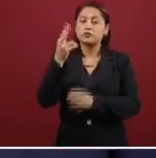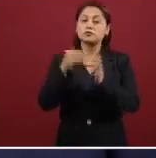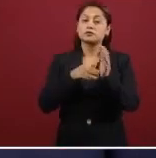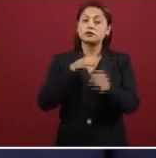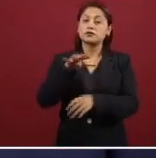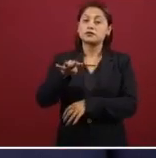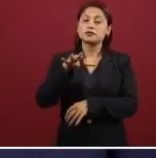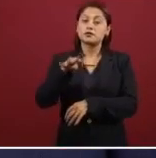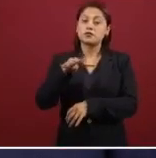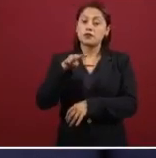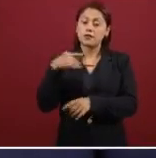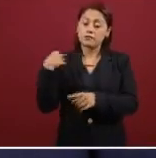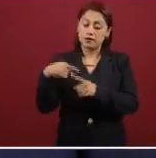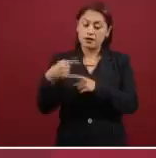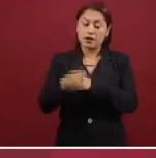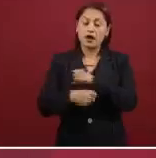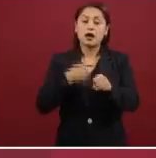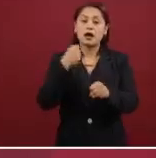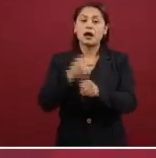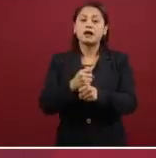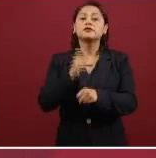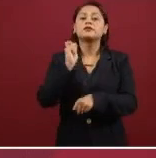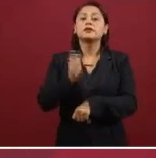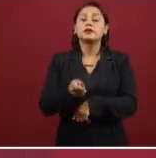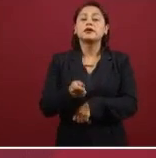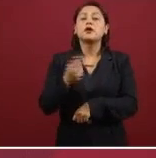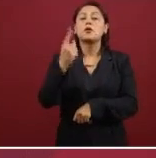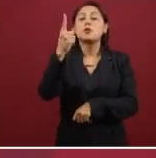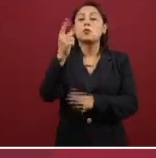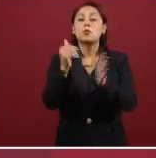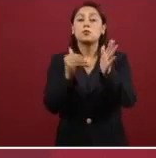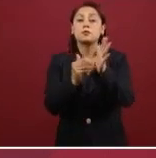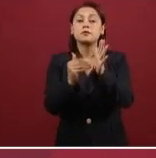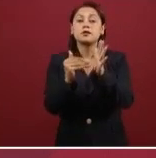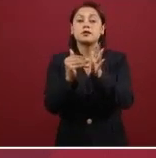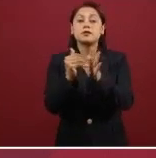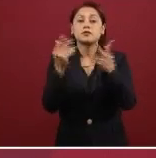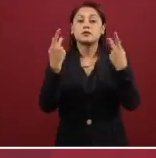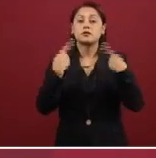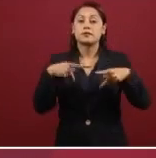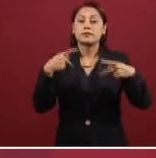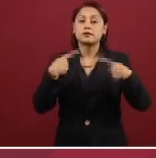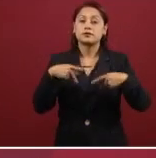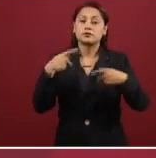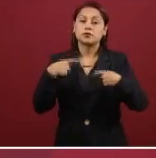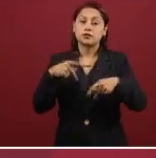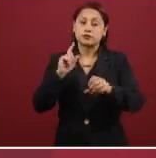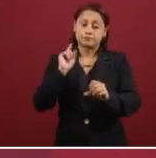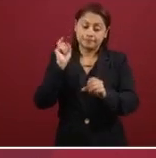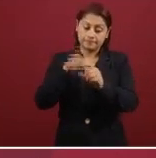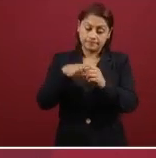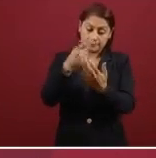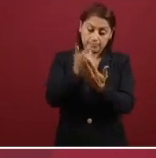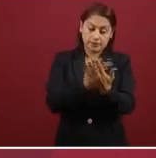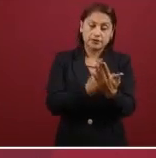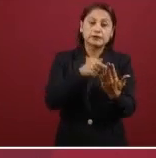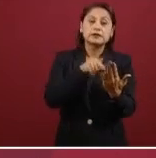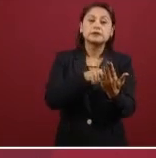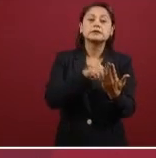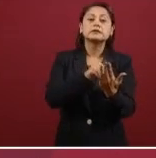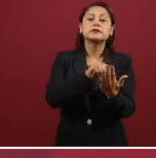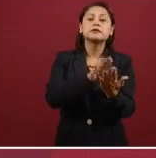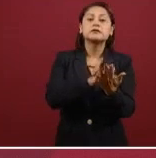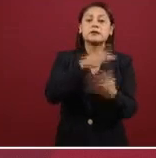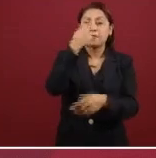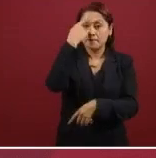1 millón de personas se inscribieron para pagar